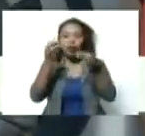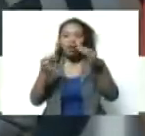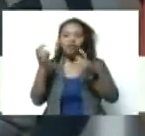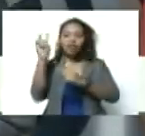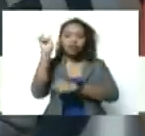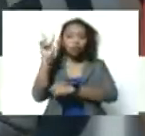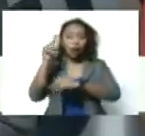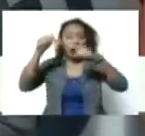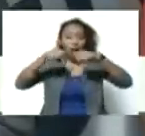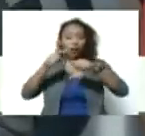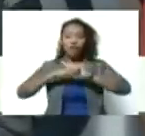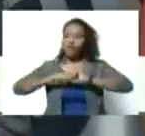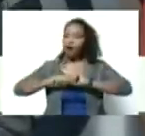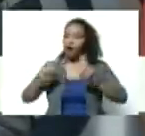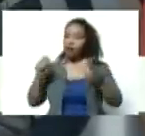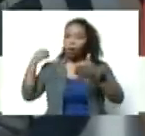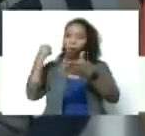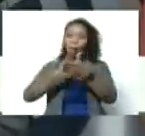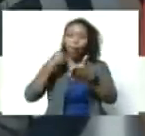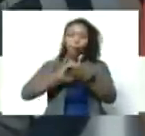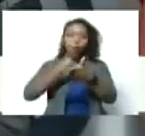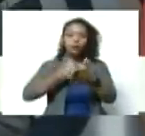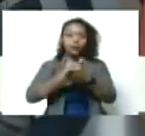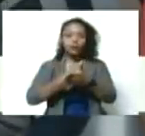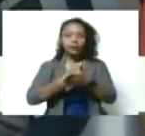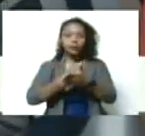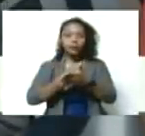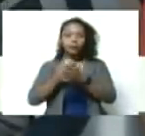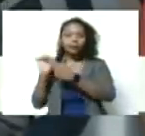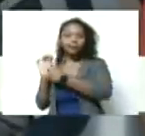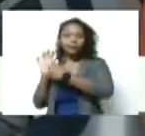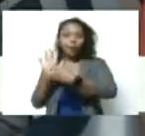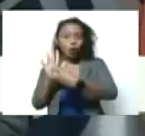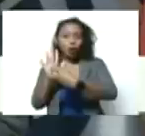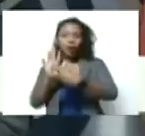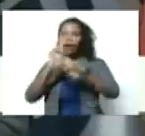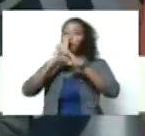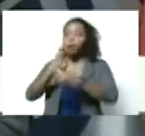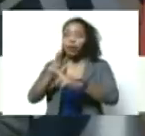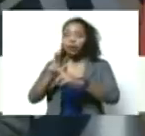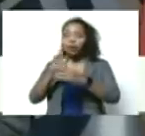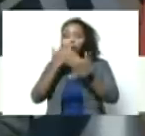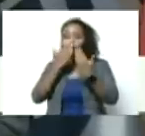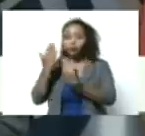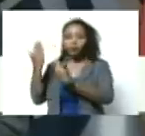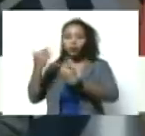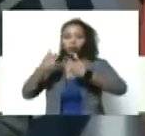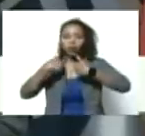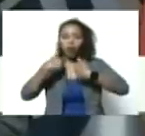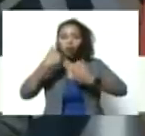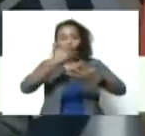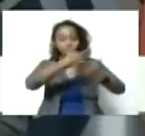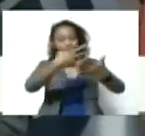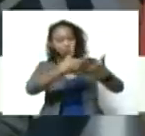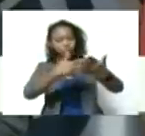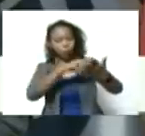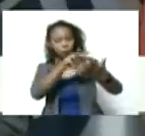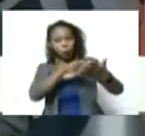venezolano, la lucha contra la impunidad revela resultados como esto que estoy aquí narrando.